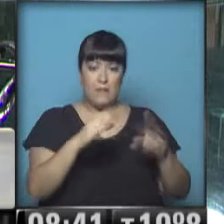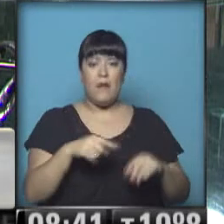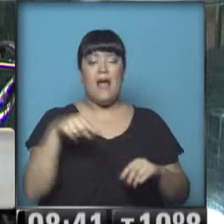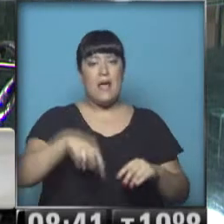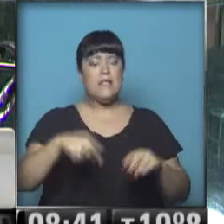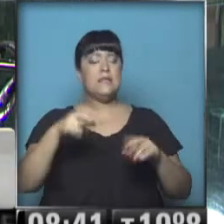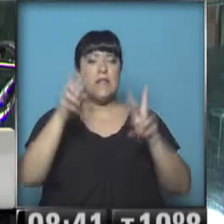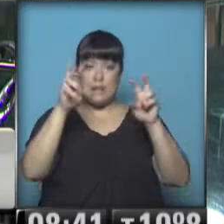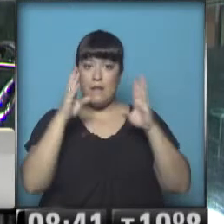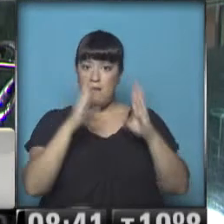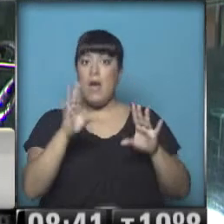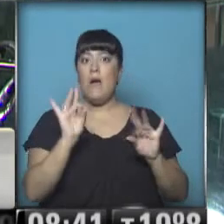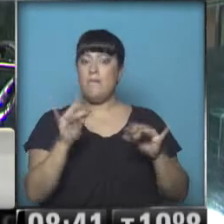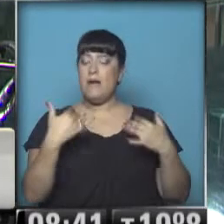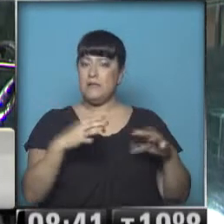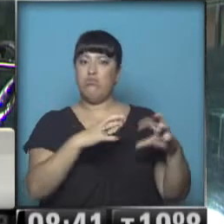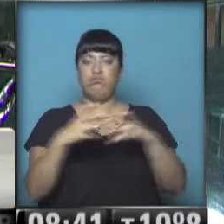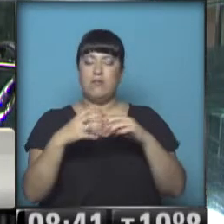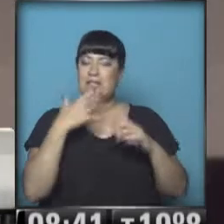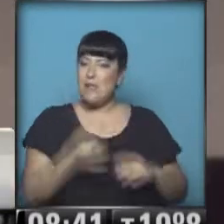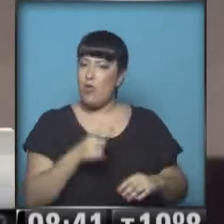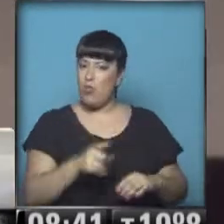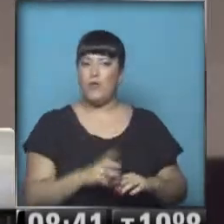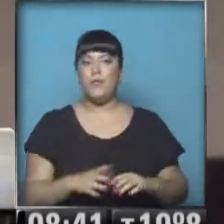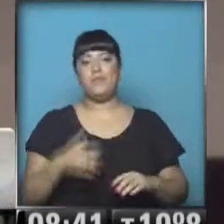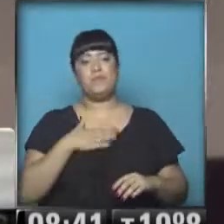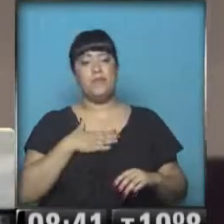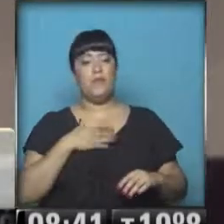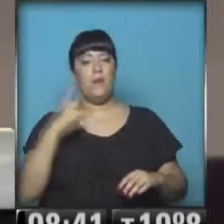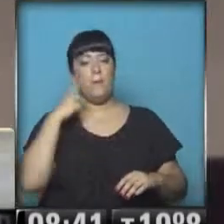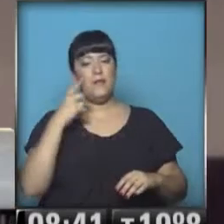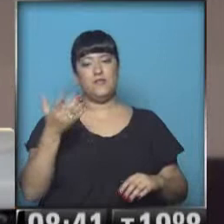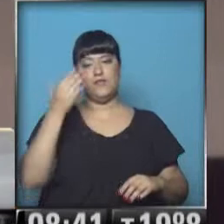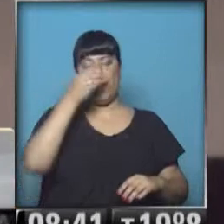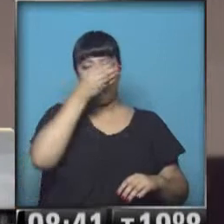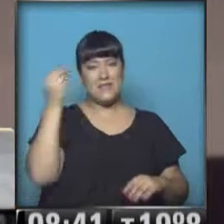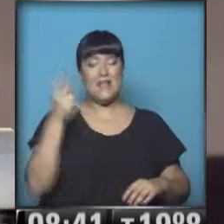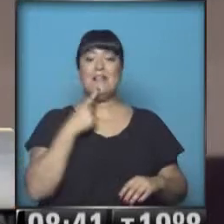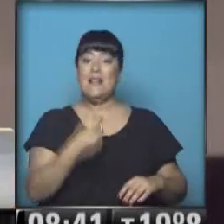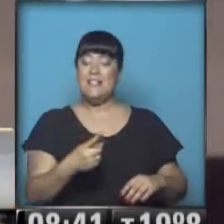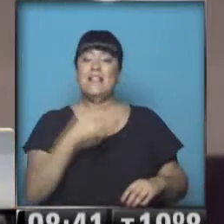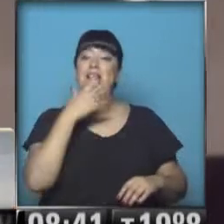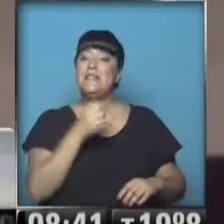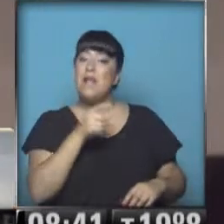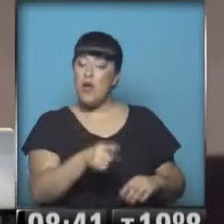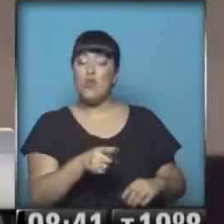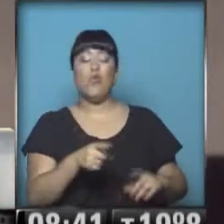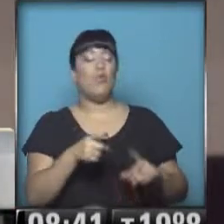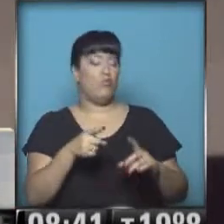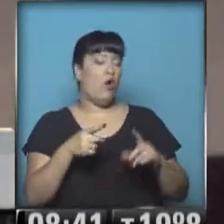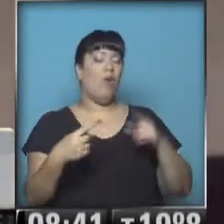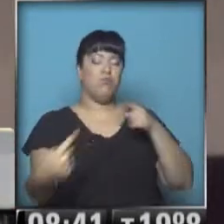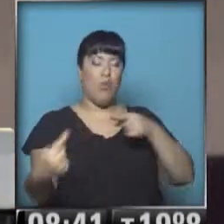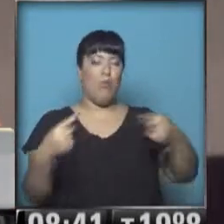temas más polémicos para usted supongo que va a generar ya lo ha dicho la presidenta es una norma que no va a estar exenta de controversias